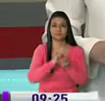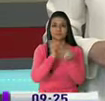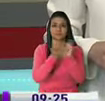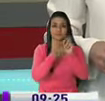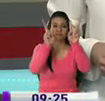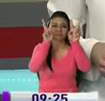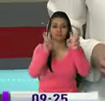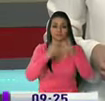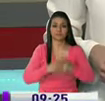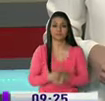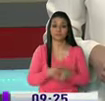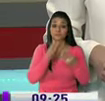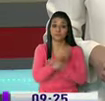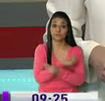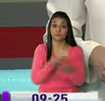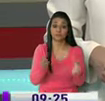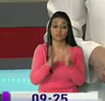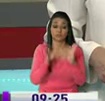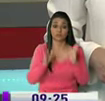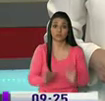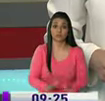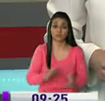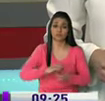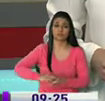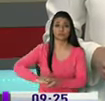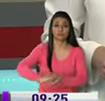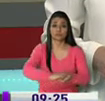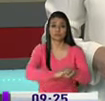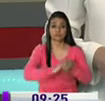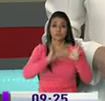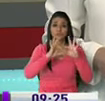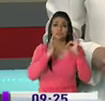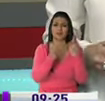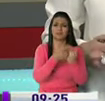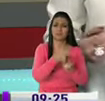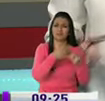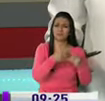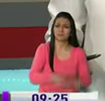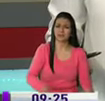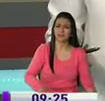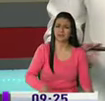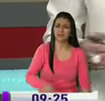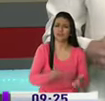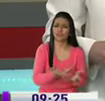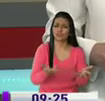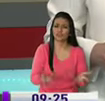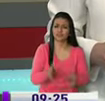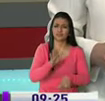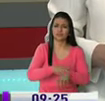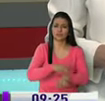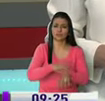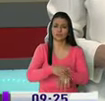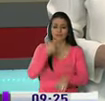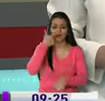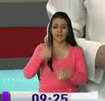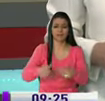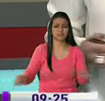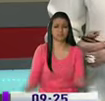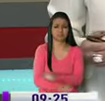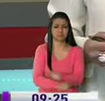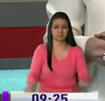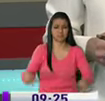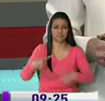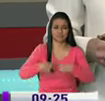tema, amigos televidentes. Les contamos que ciudadanos se solidarizan con la familia afectada que perdió todo tras la explosión de un tanque de gas.